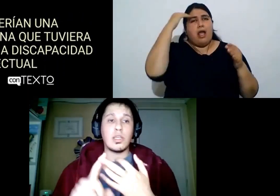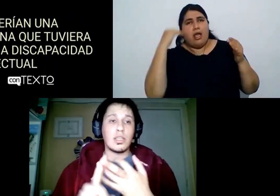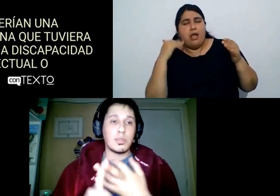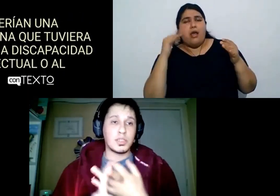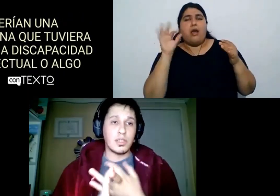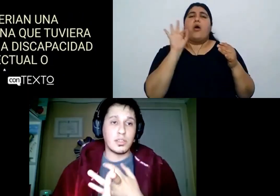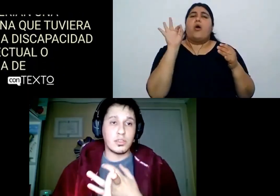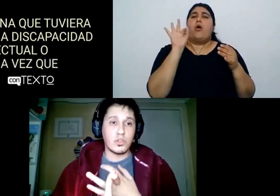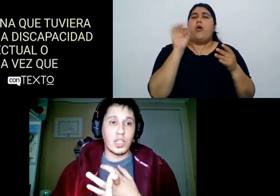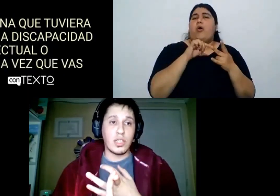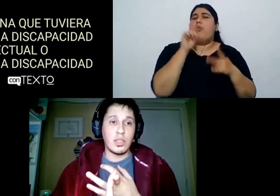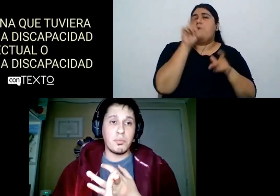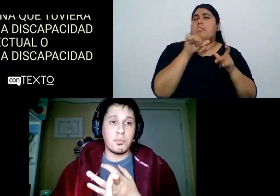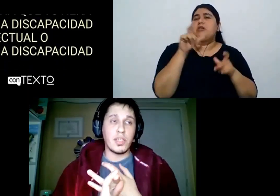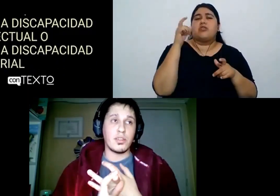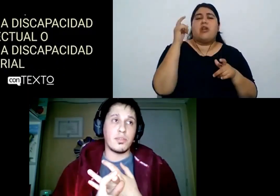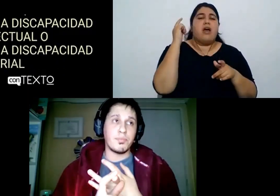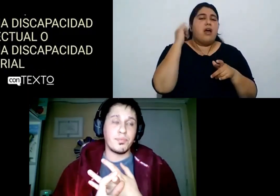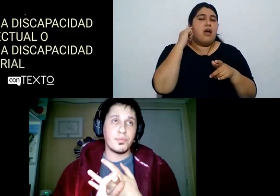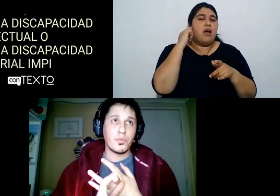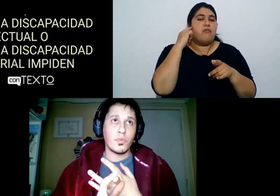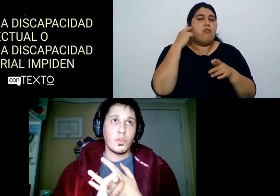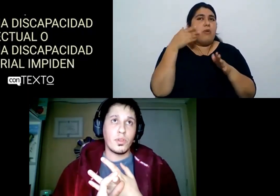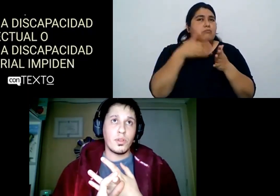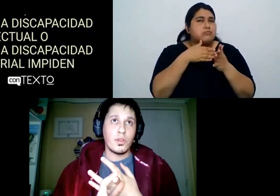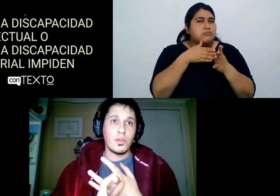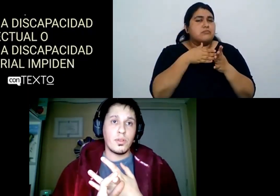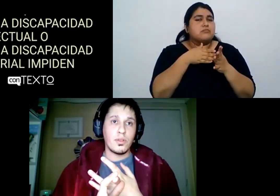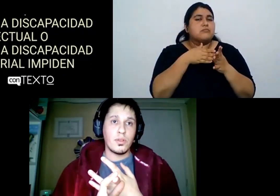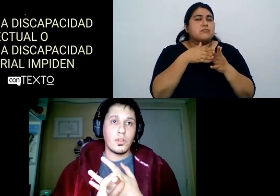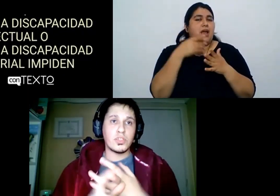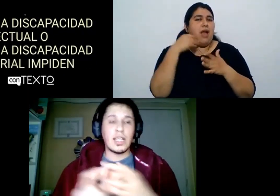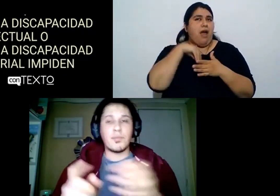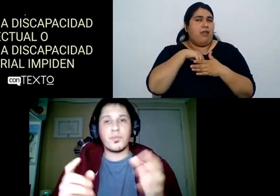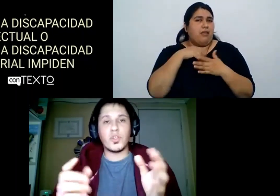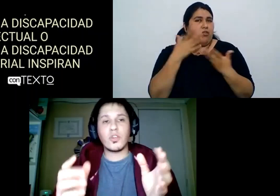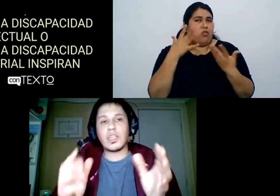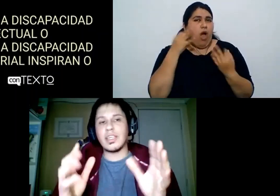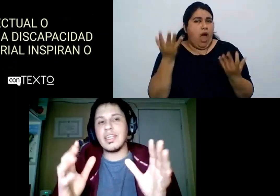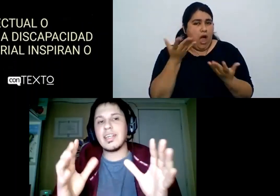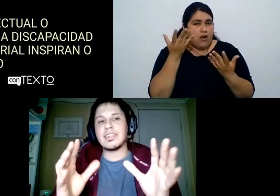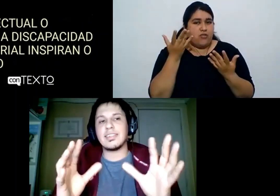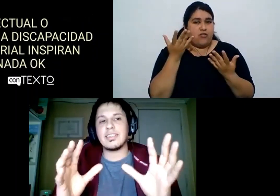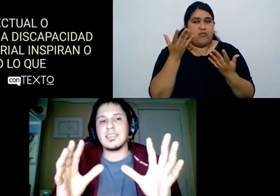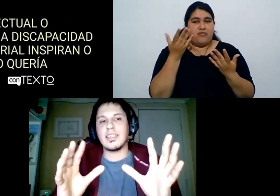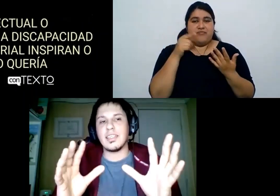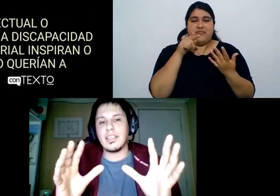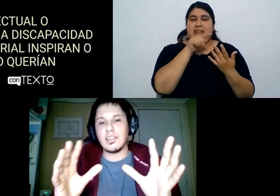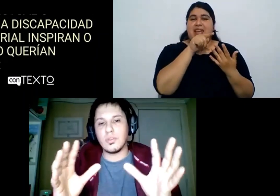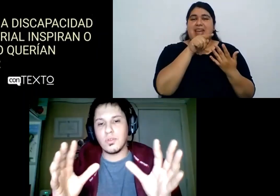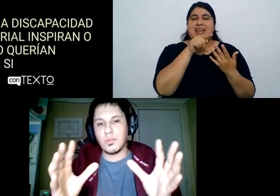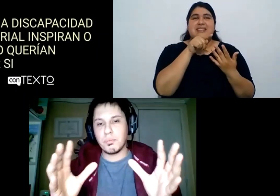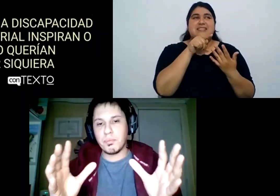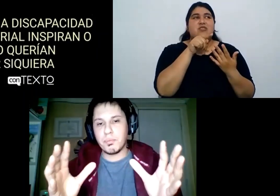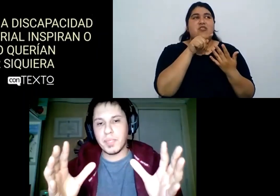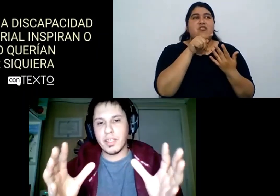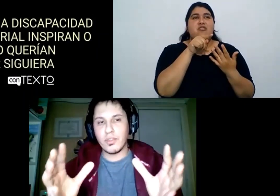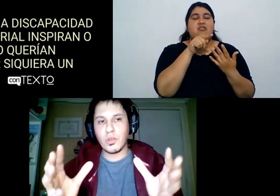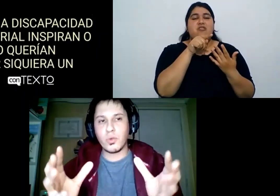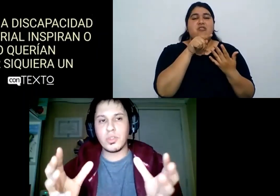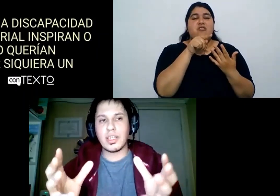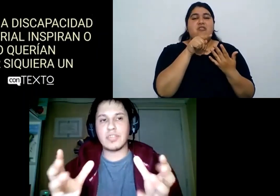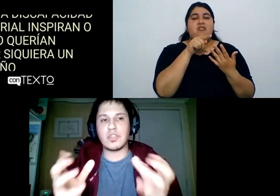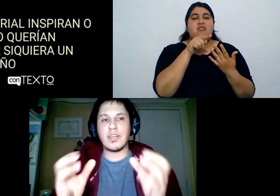alguna discapacidad sensorial impidente. O sea, no querían hacer siquiera un